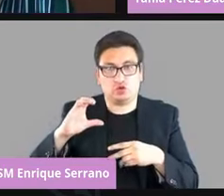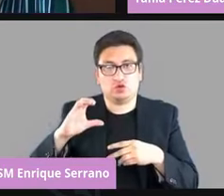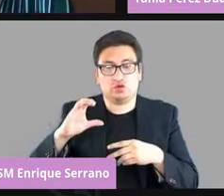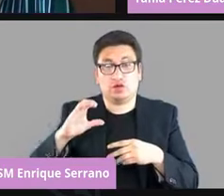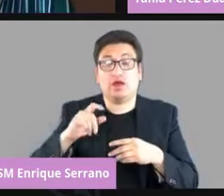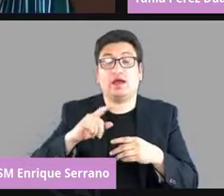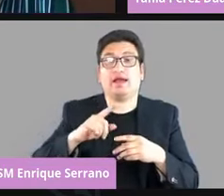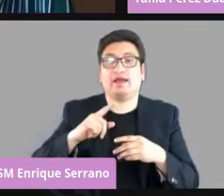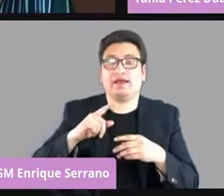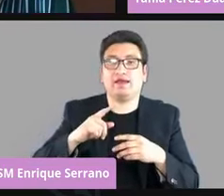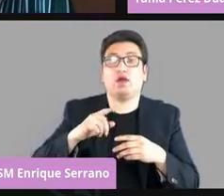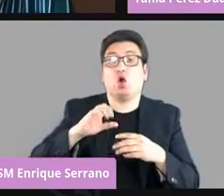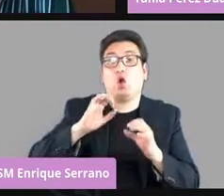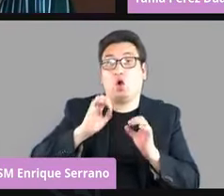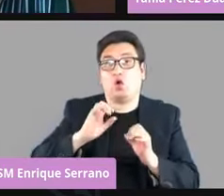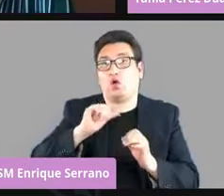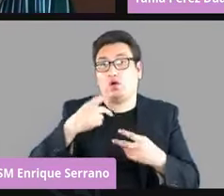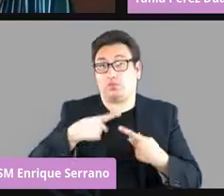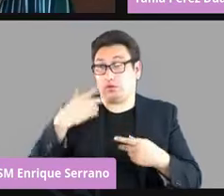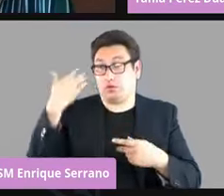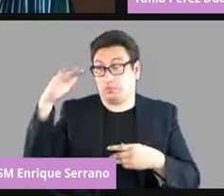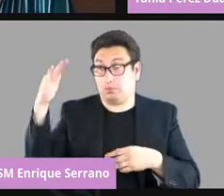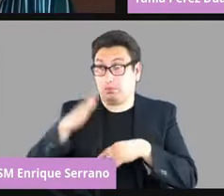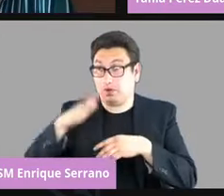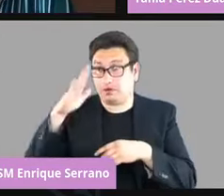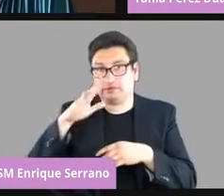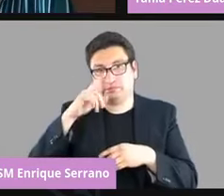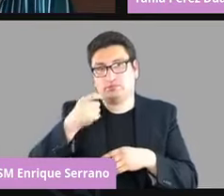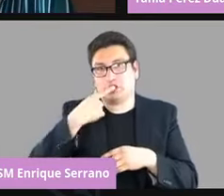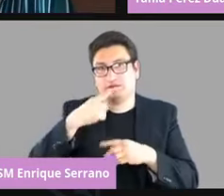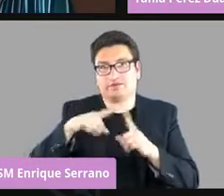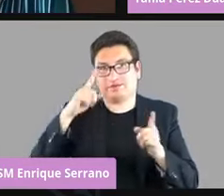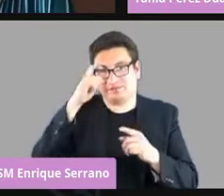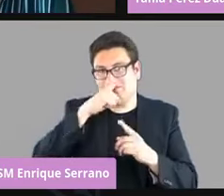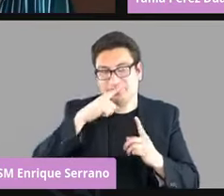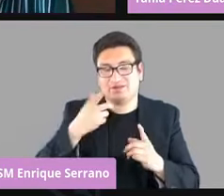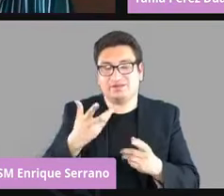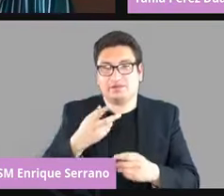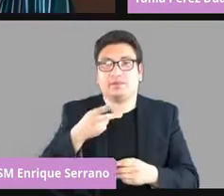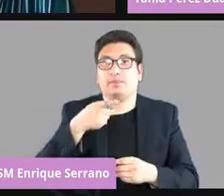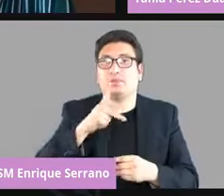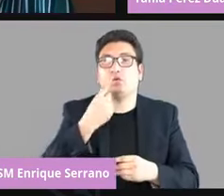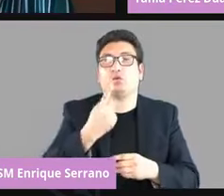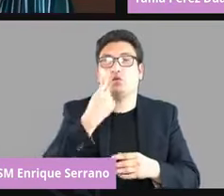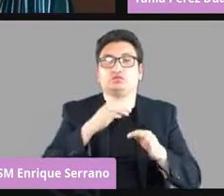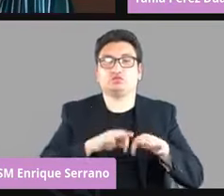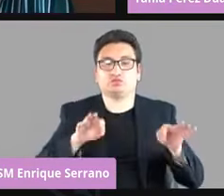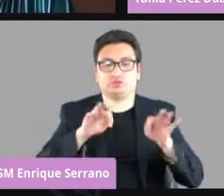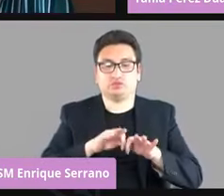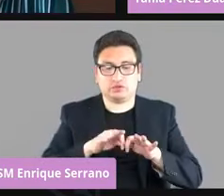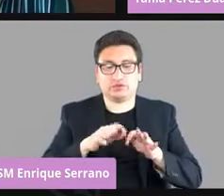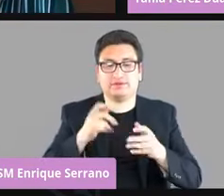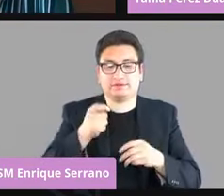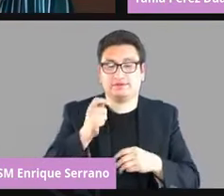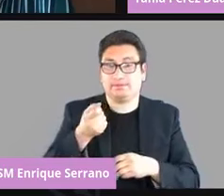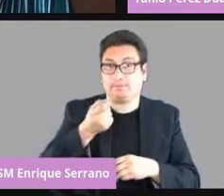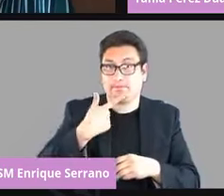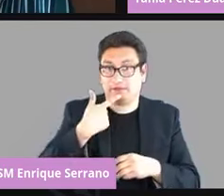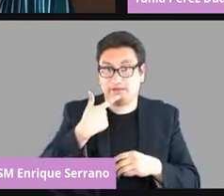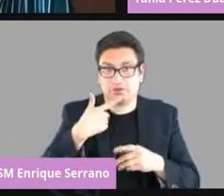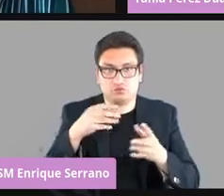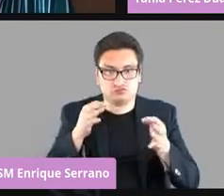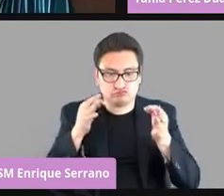ya empezó un poco más grande. Pero algo también importante es que el medicamento que es el